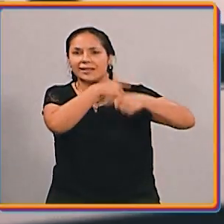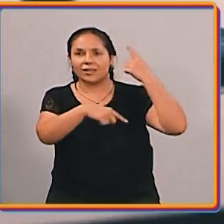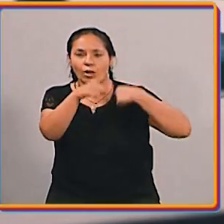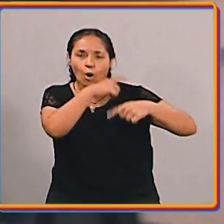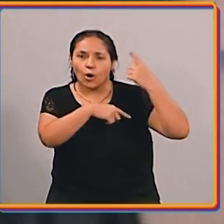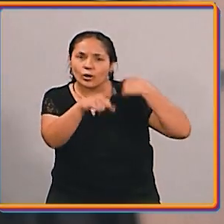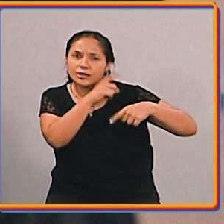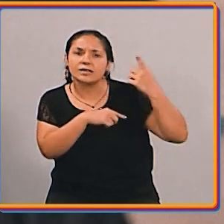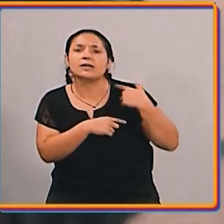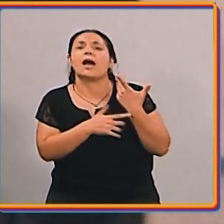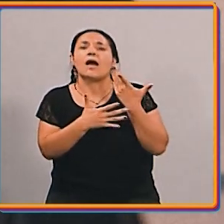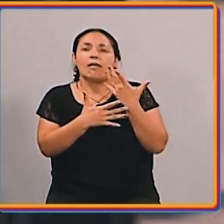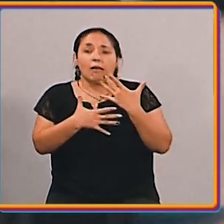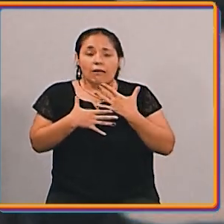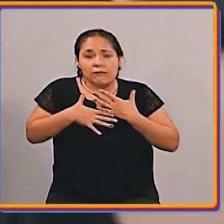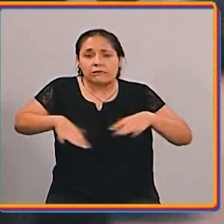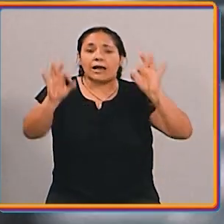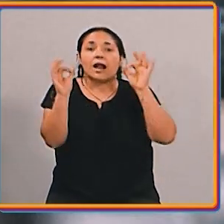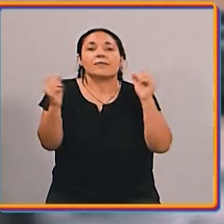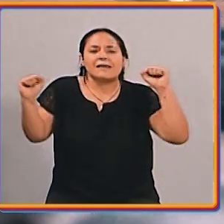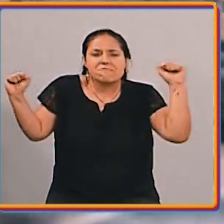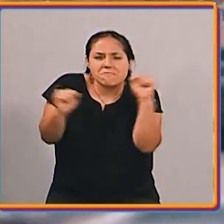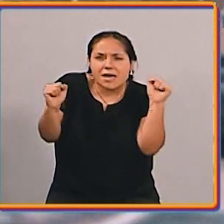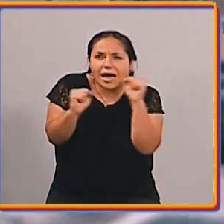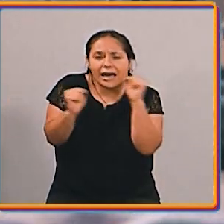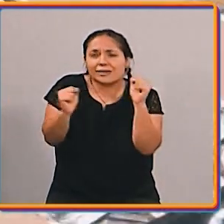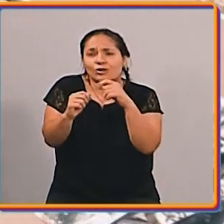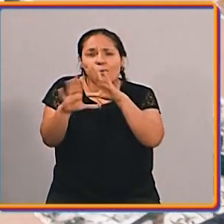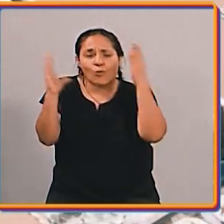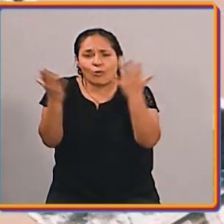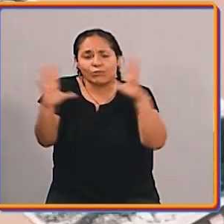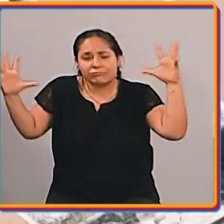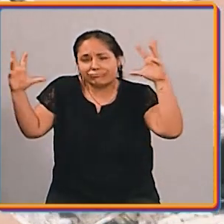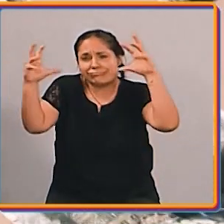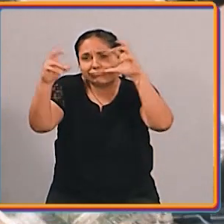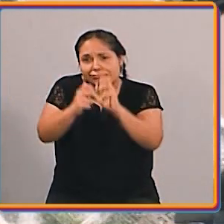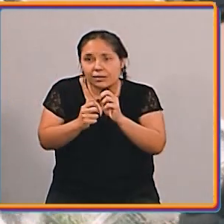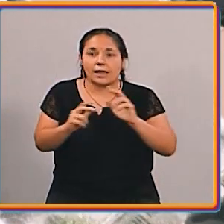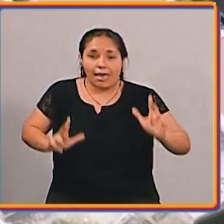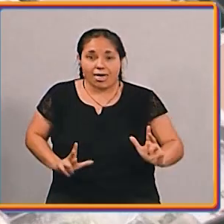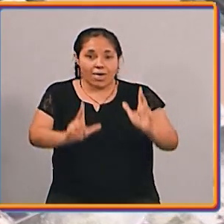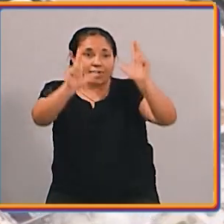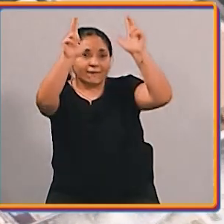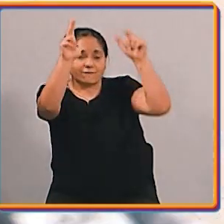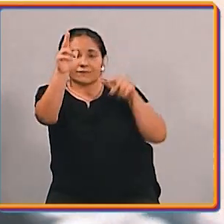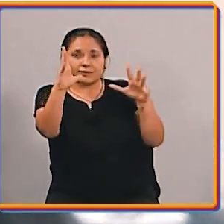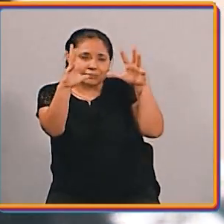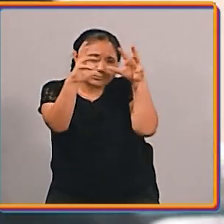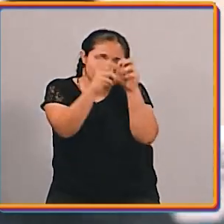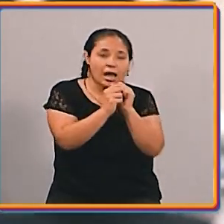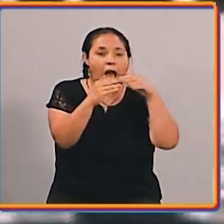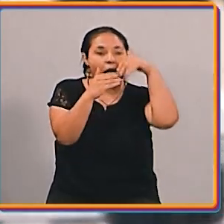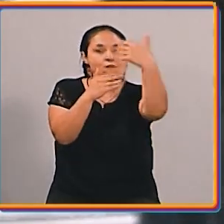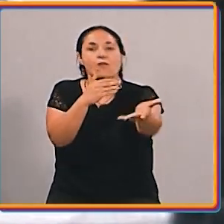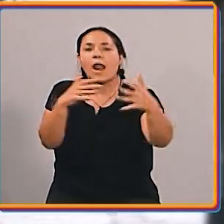de supervivencia de un duro invierno apocalíptico. El grupo está refugiado en un edificio a salvo